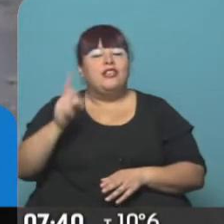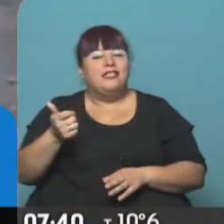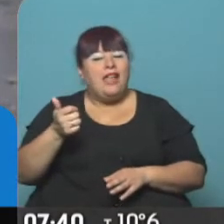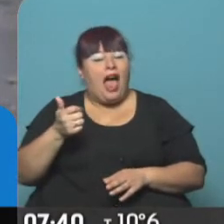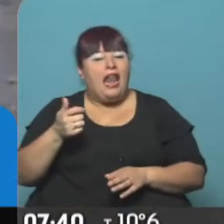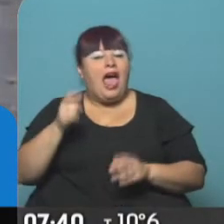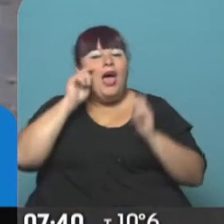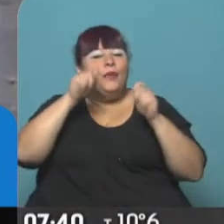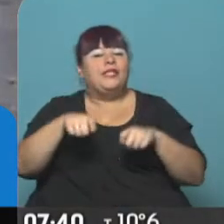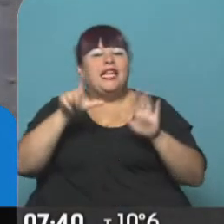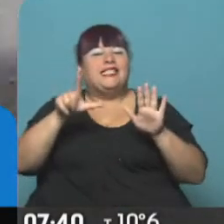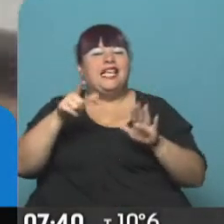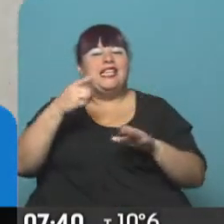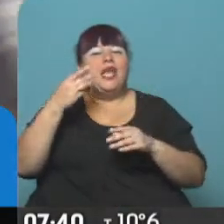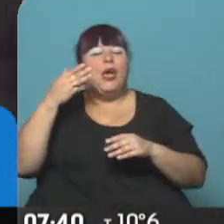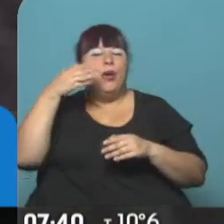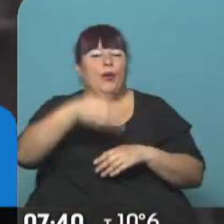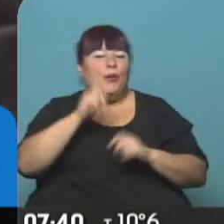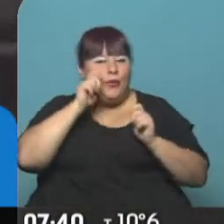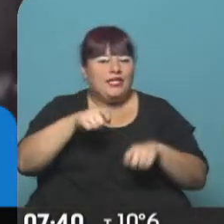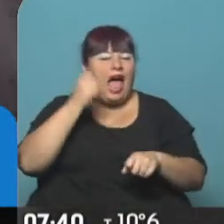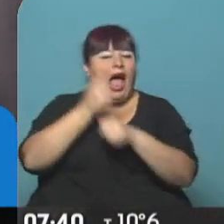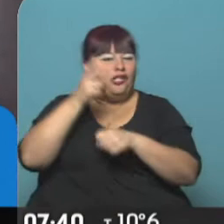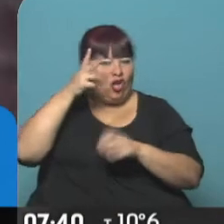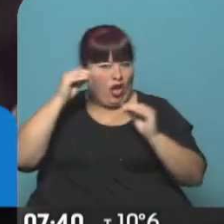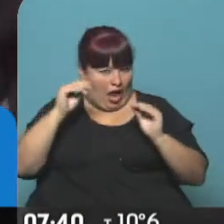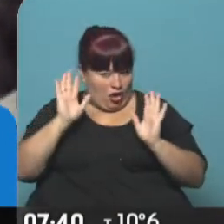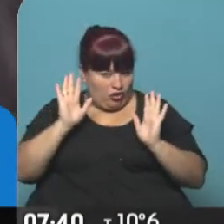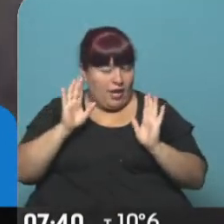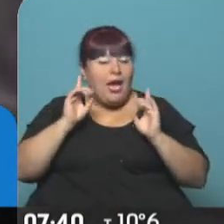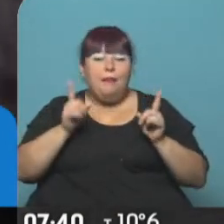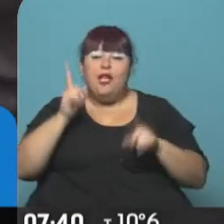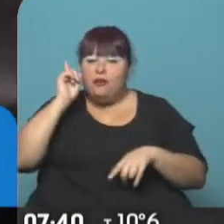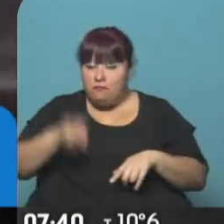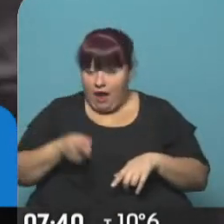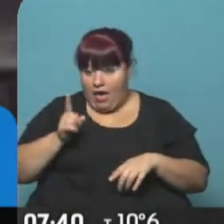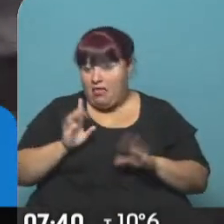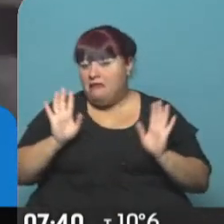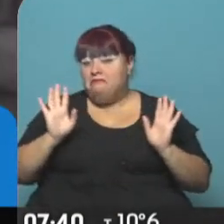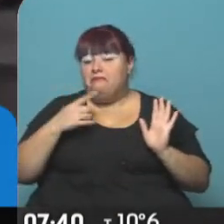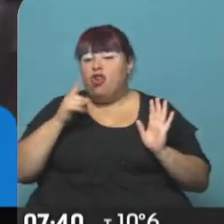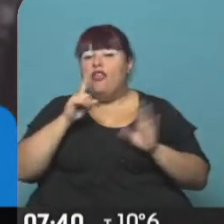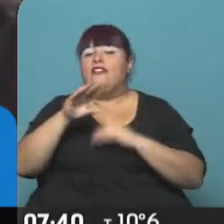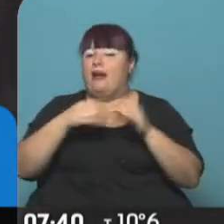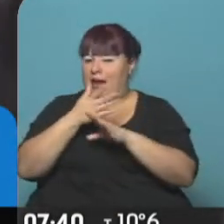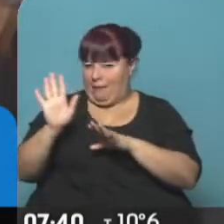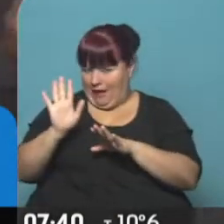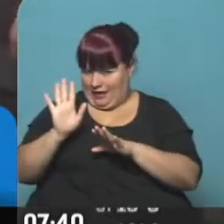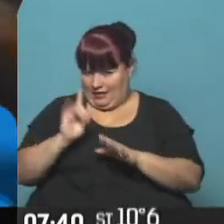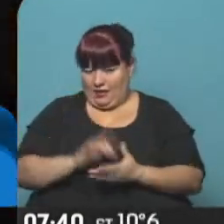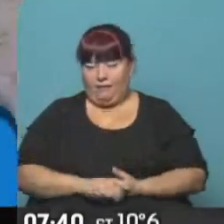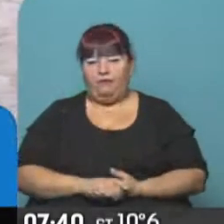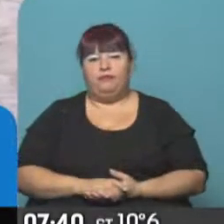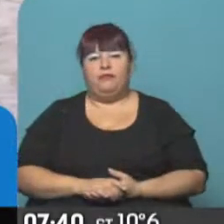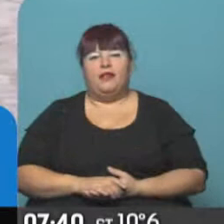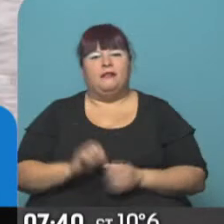recibir hasta 7 visitas a la vez hasta las 20 horas, aunque esa disposición no aplica a sus familiares. Hizo